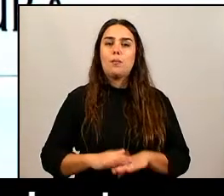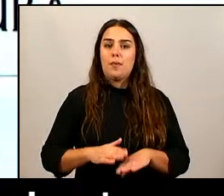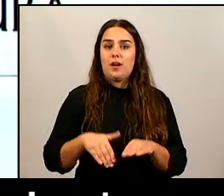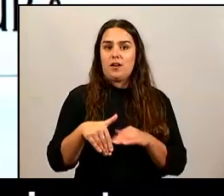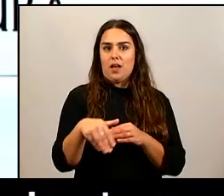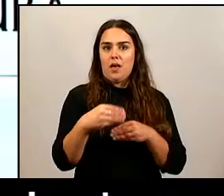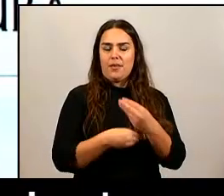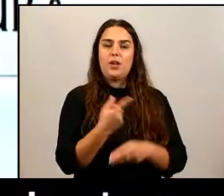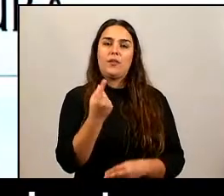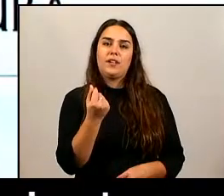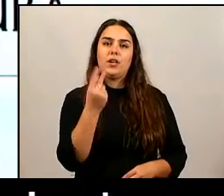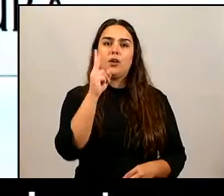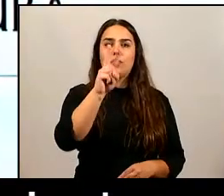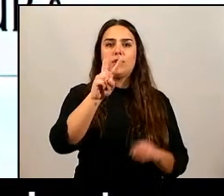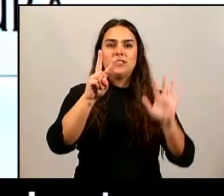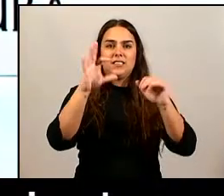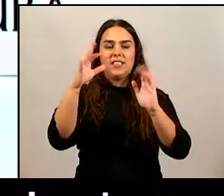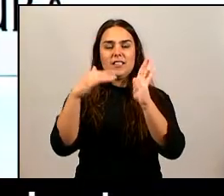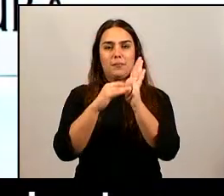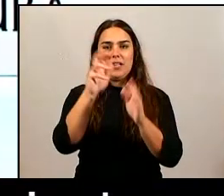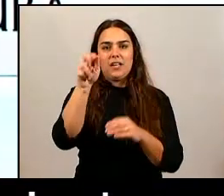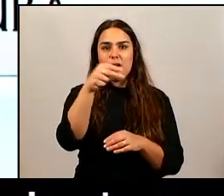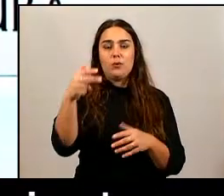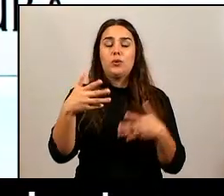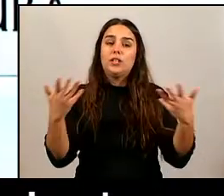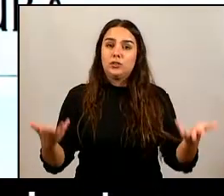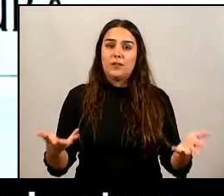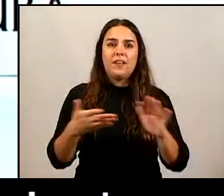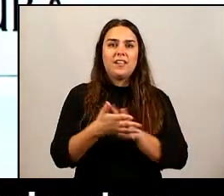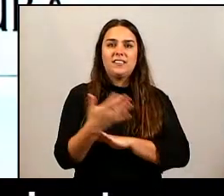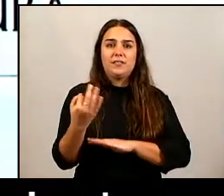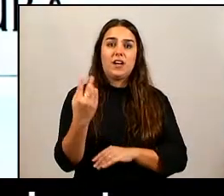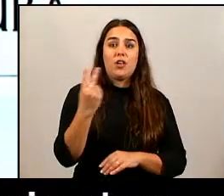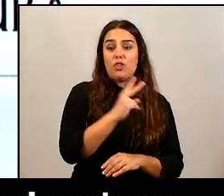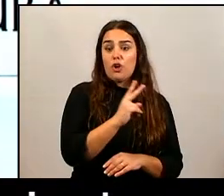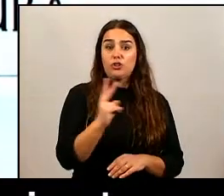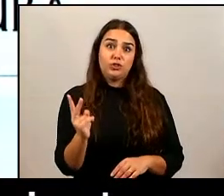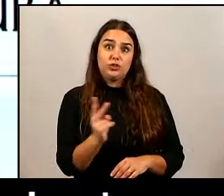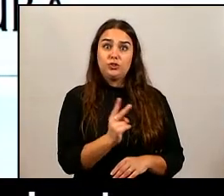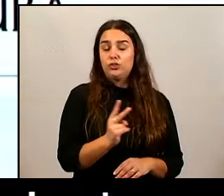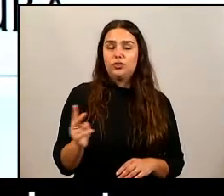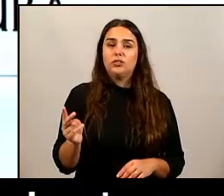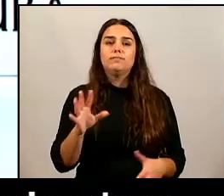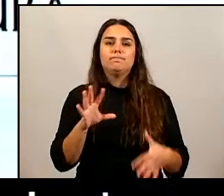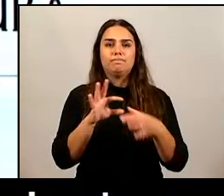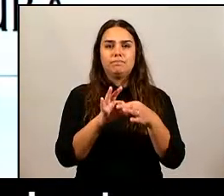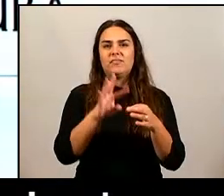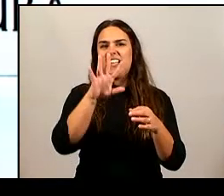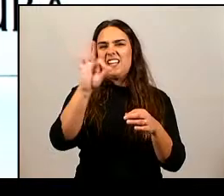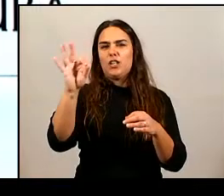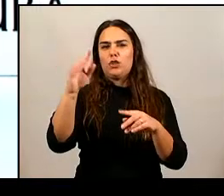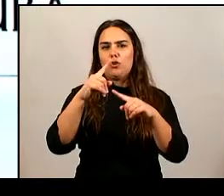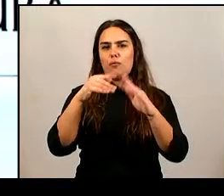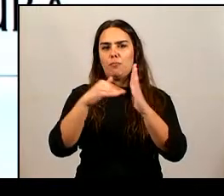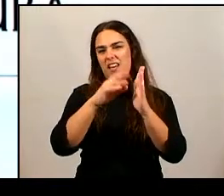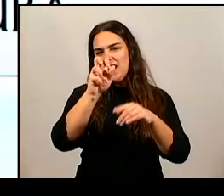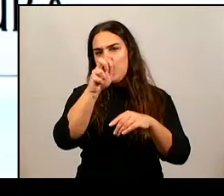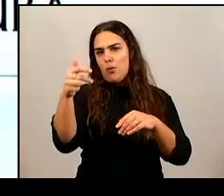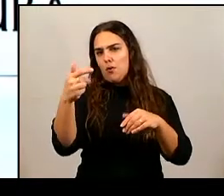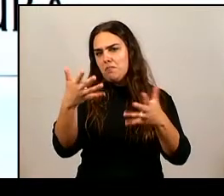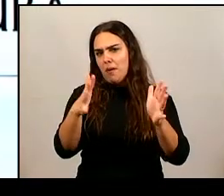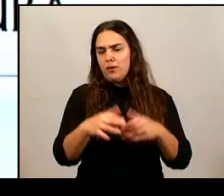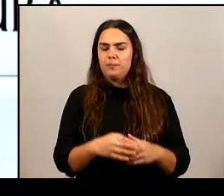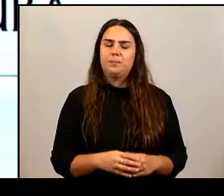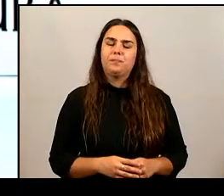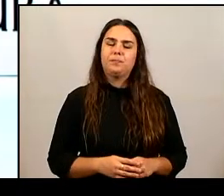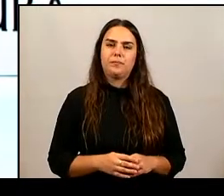con un importe de 270.000 euros, con lo cual estas 2 intervenciones se acercan al medio millón de euros. Seguimos